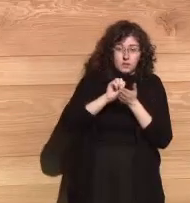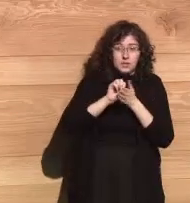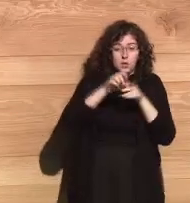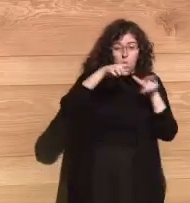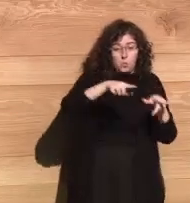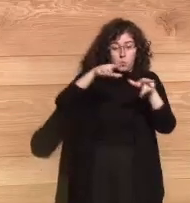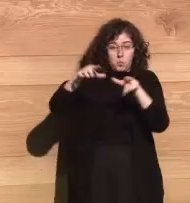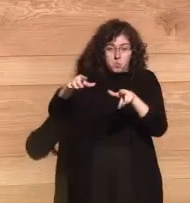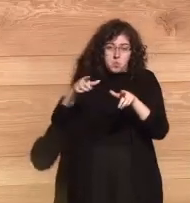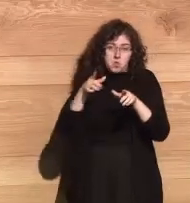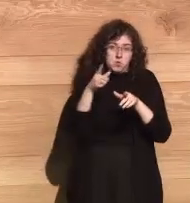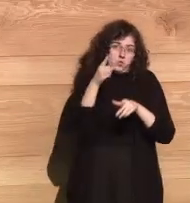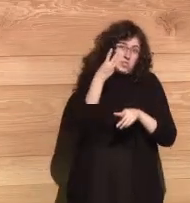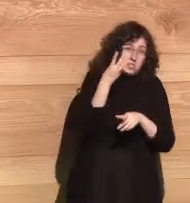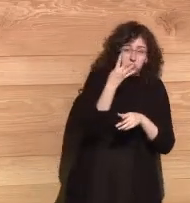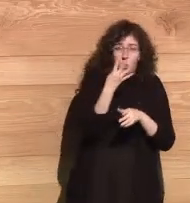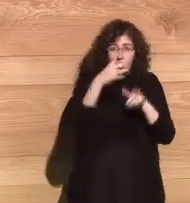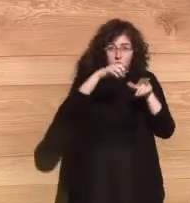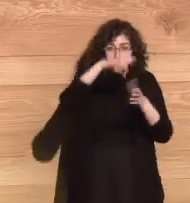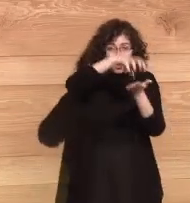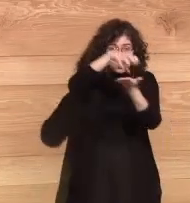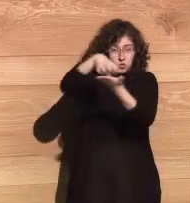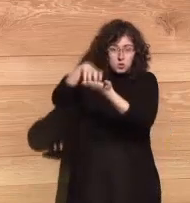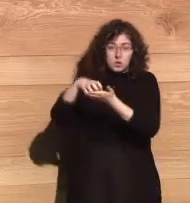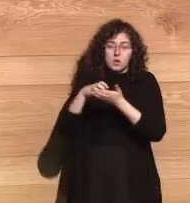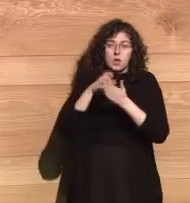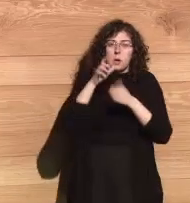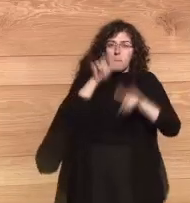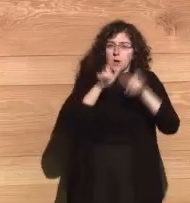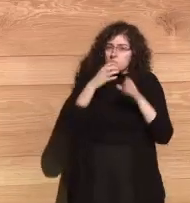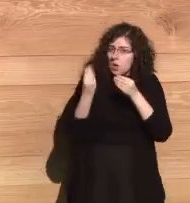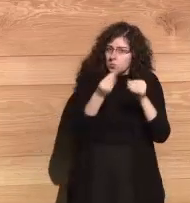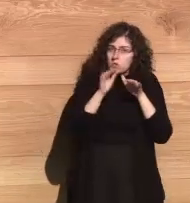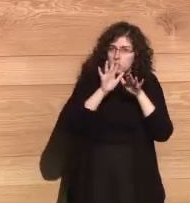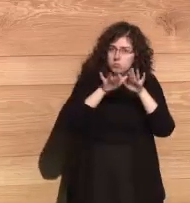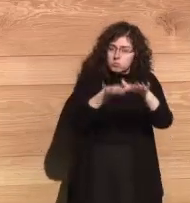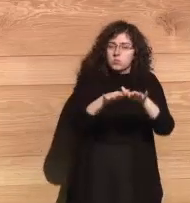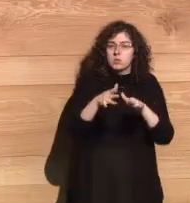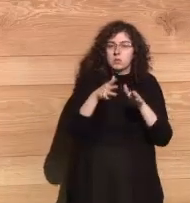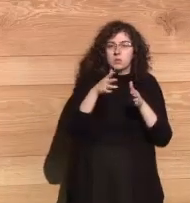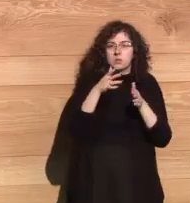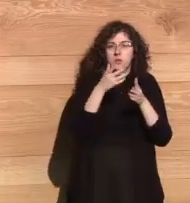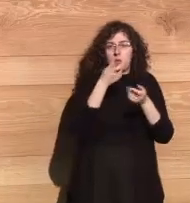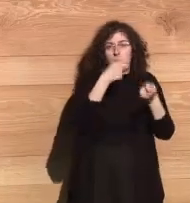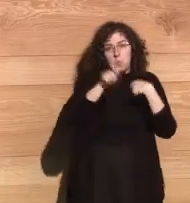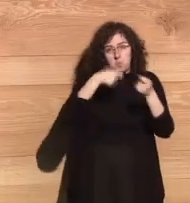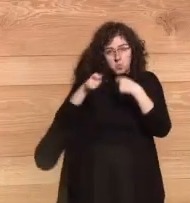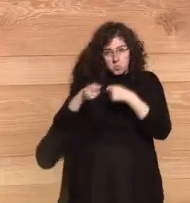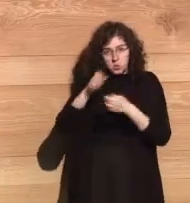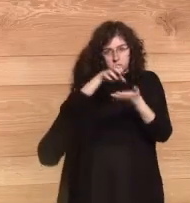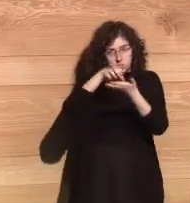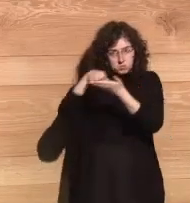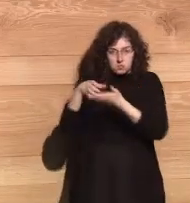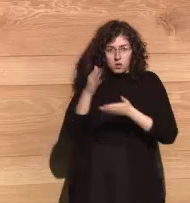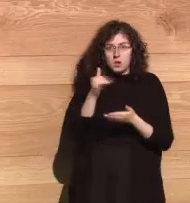cuadras, había mucha gente. Y siempre voy por un lado, pero había así como puestos, ¿no? De cosas que venían de Santa Muerte, había mucha gente. Y